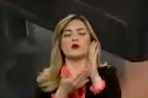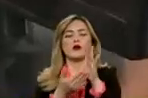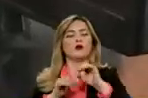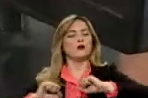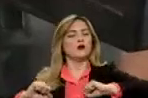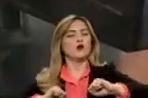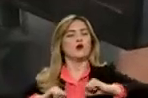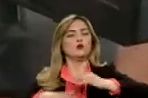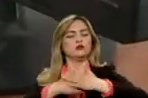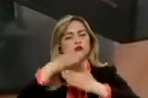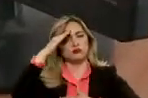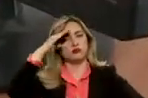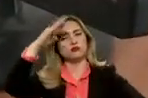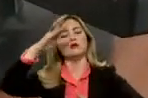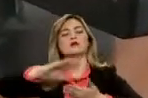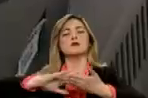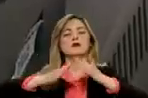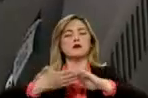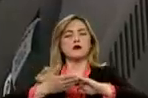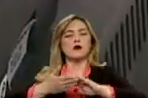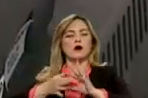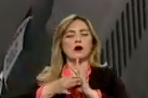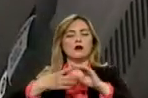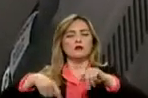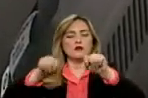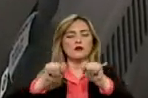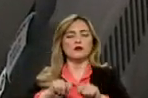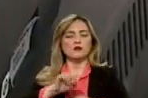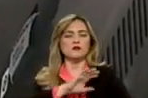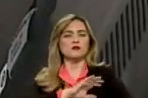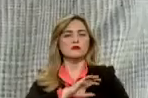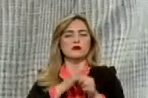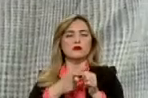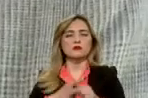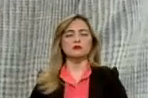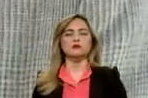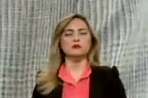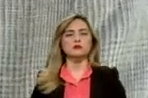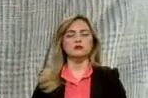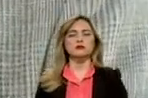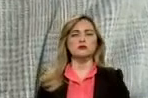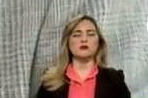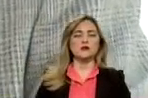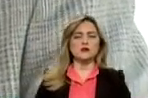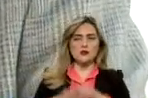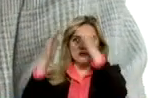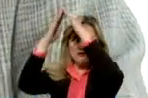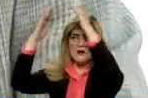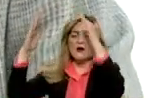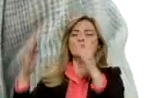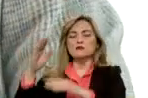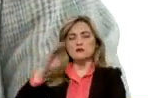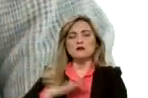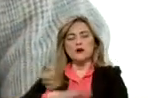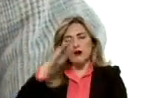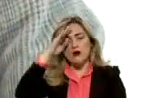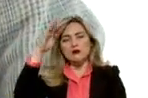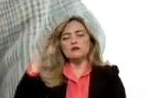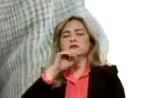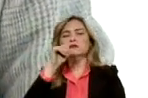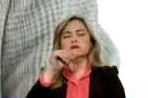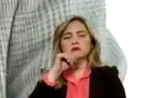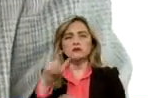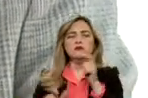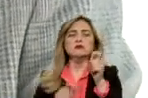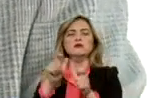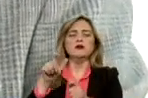gestión de la policía comunitaria en convenio con el municipio de Quito. Una UPC que tanta falta nos